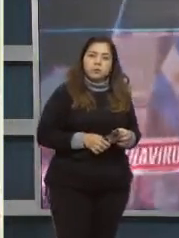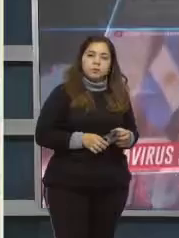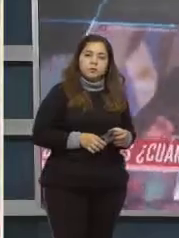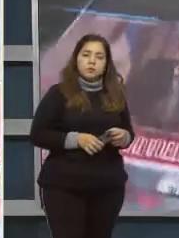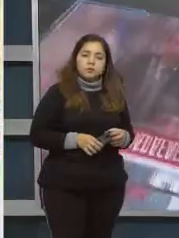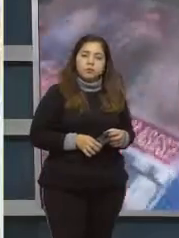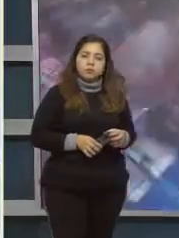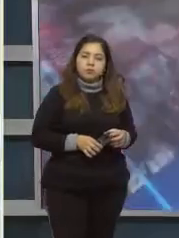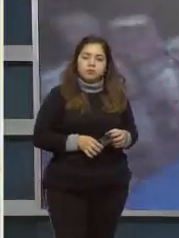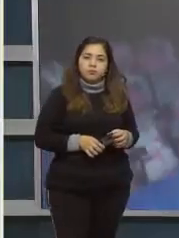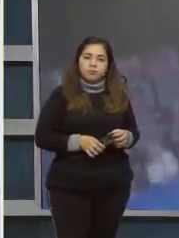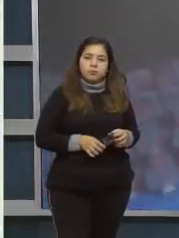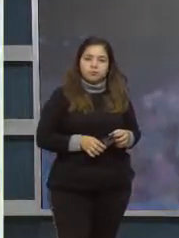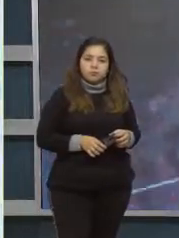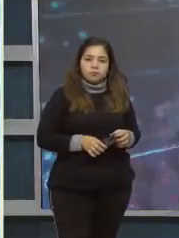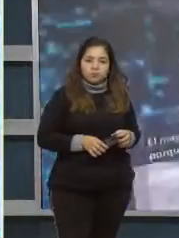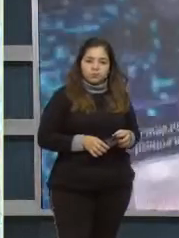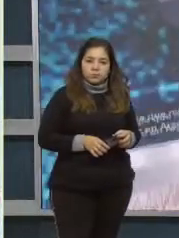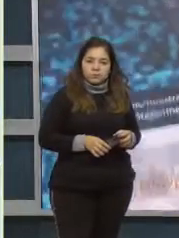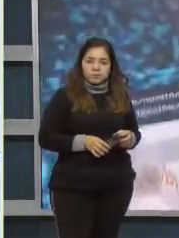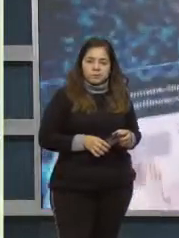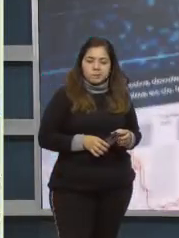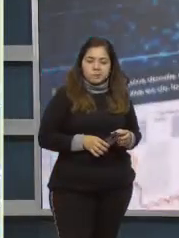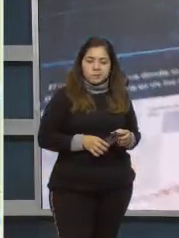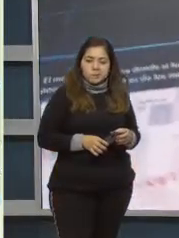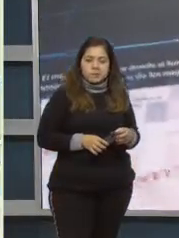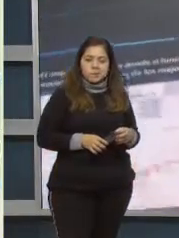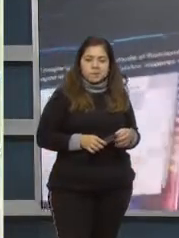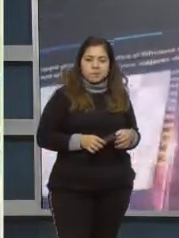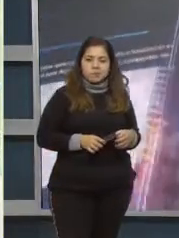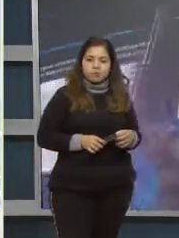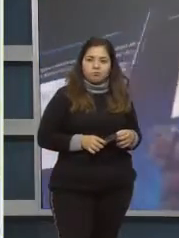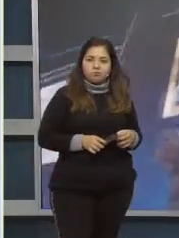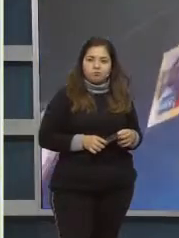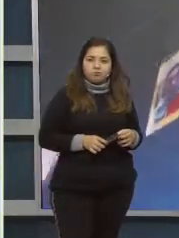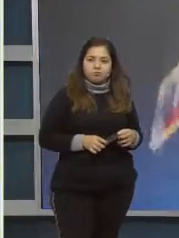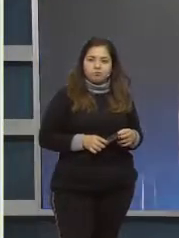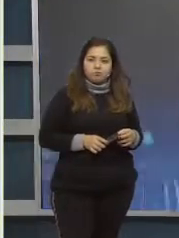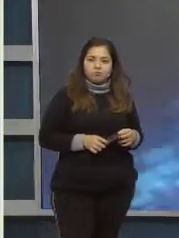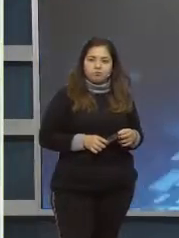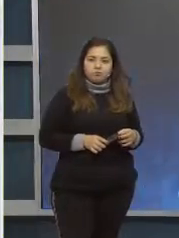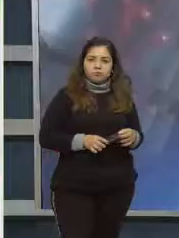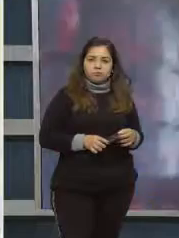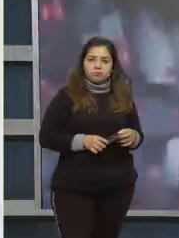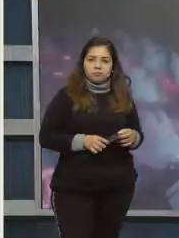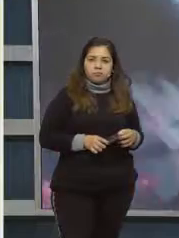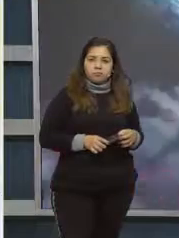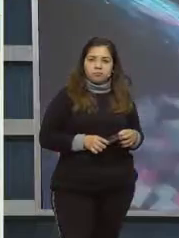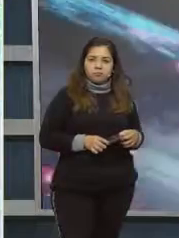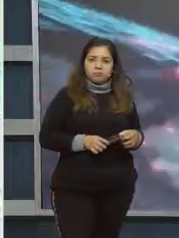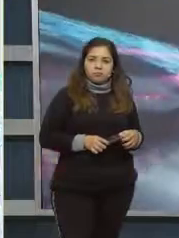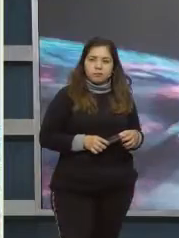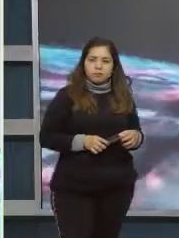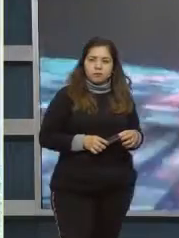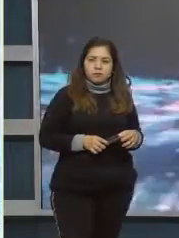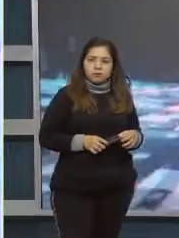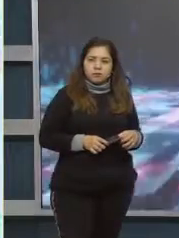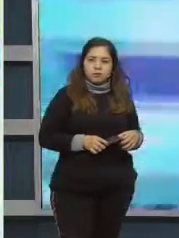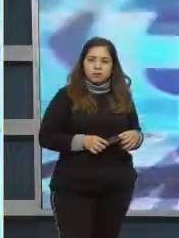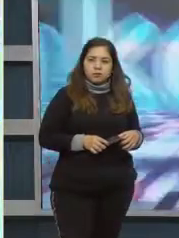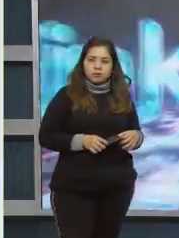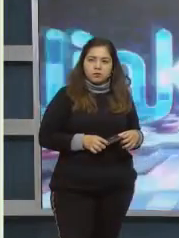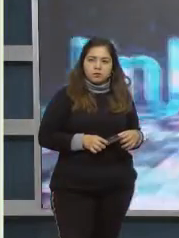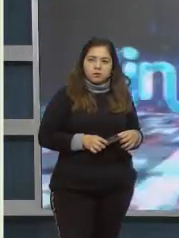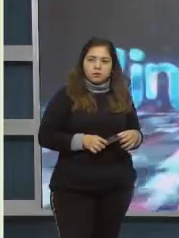adecuaciones de la información para que cada estudiante, cada docente y no docente,